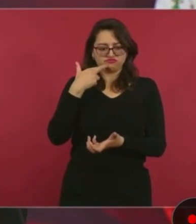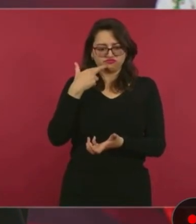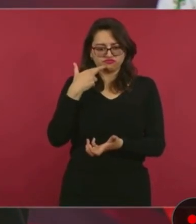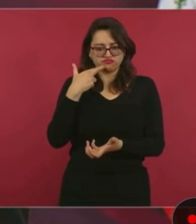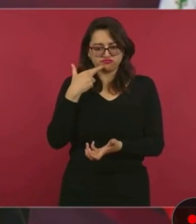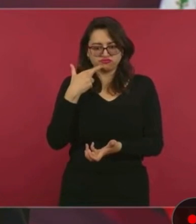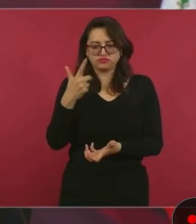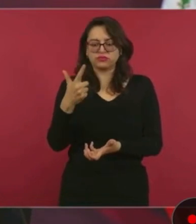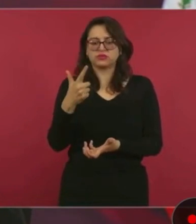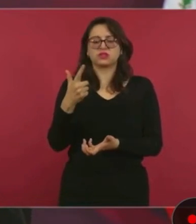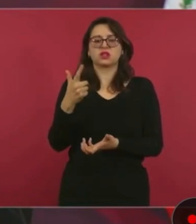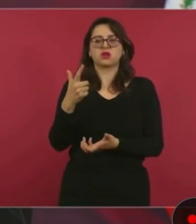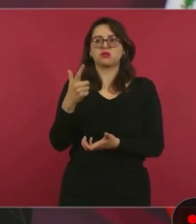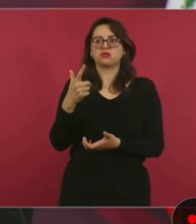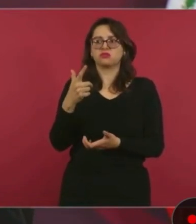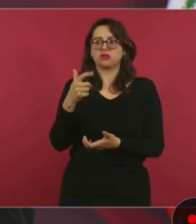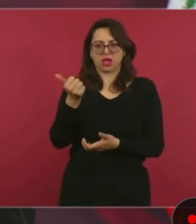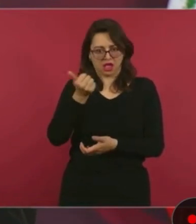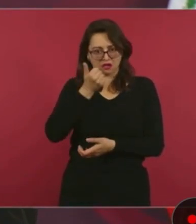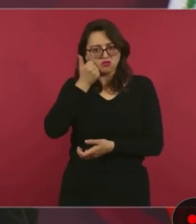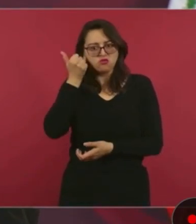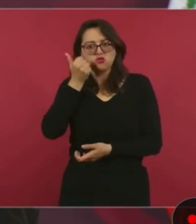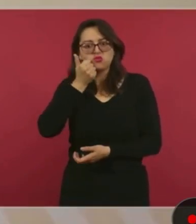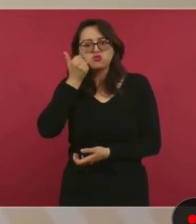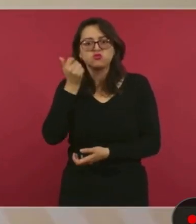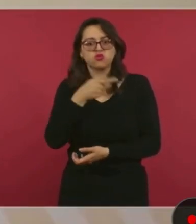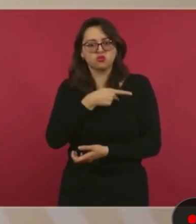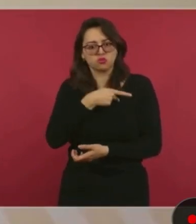2 millones de becas